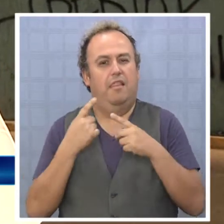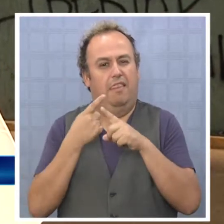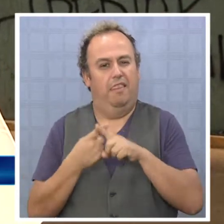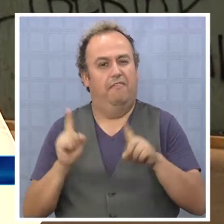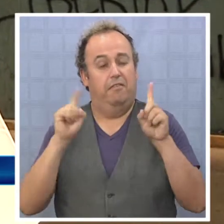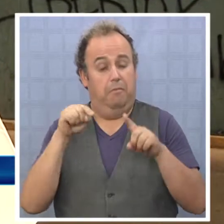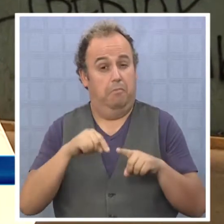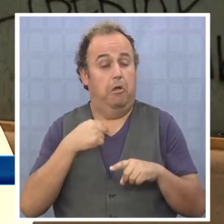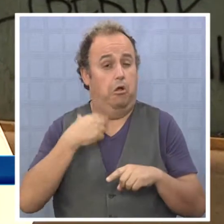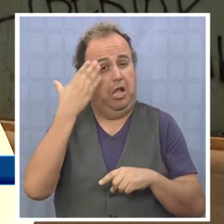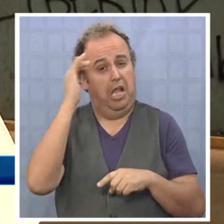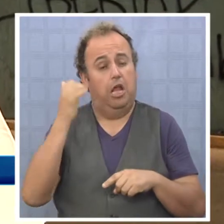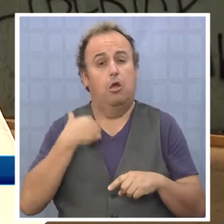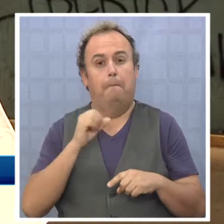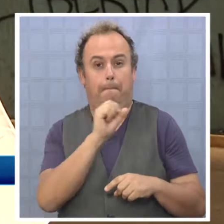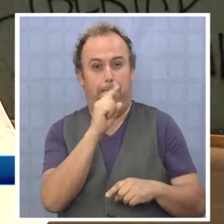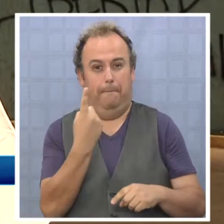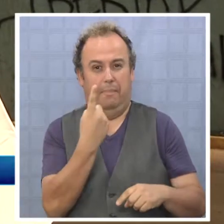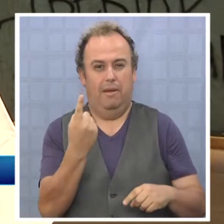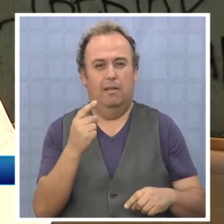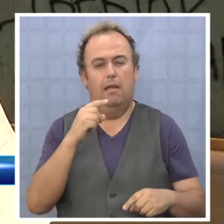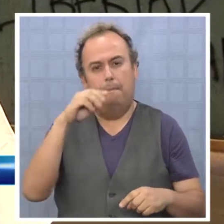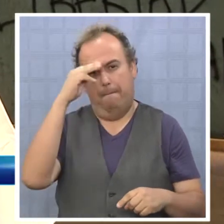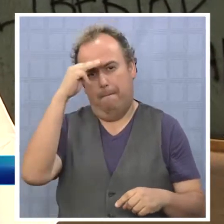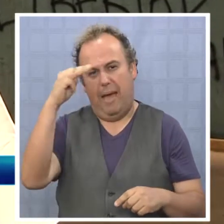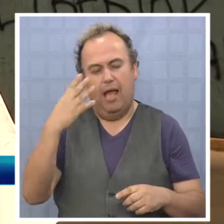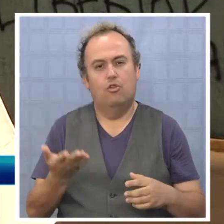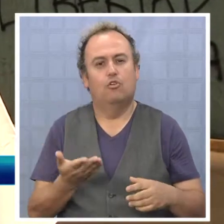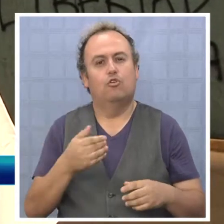que este primero de mayo refleja eso, refleja ya